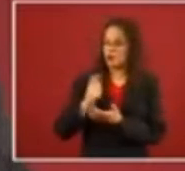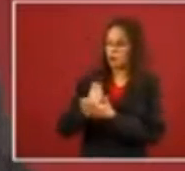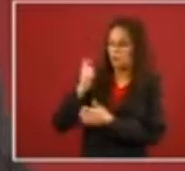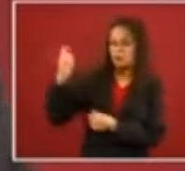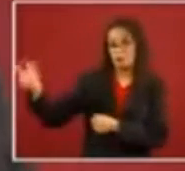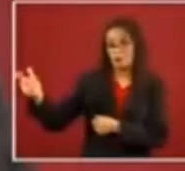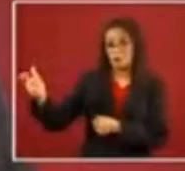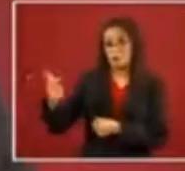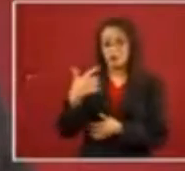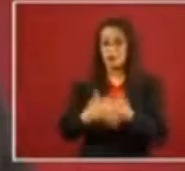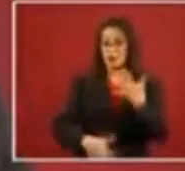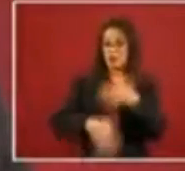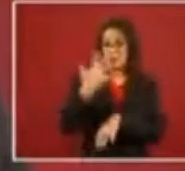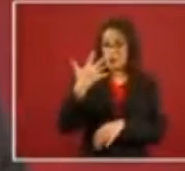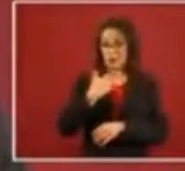grandes contribuyentes